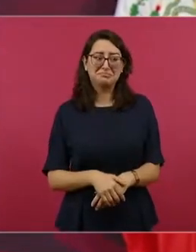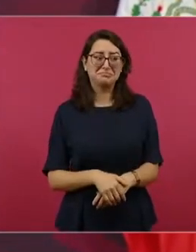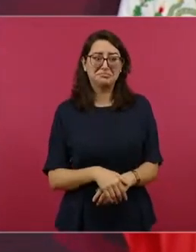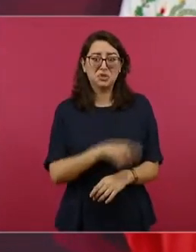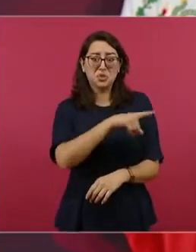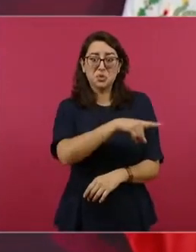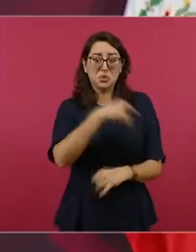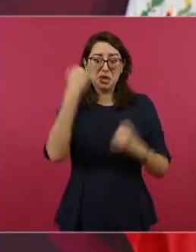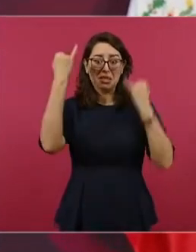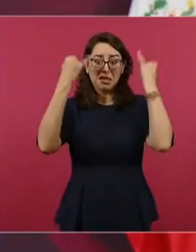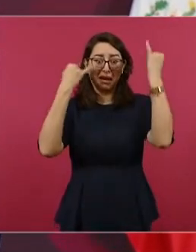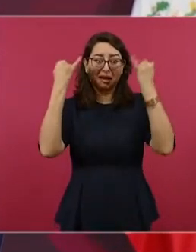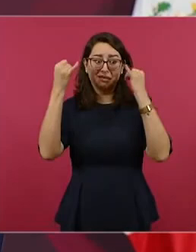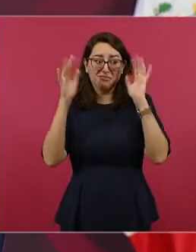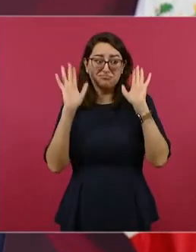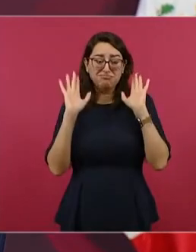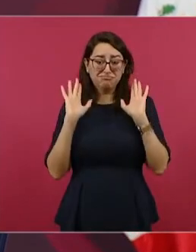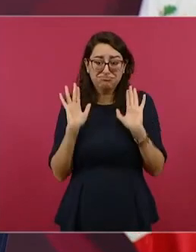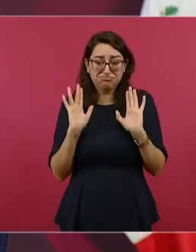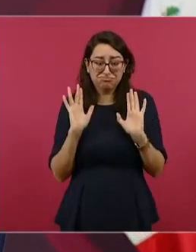exacerbado,